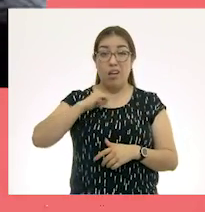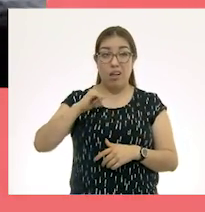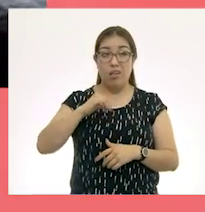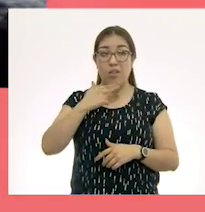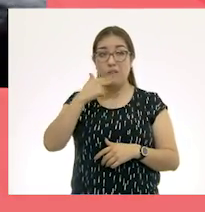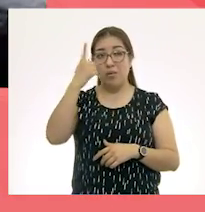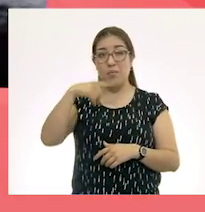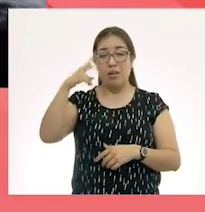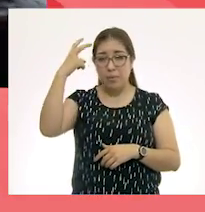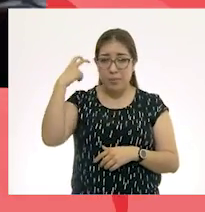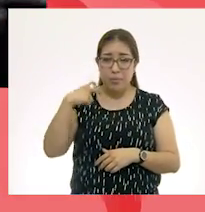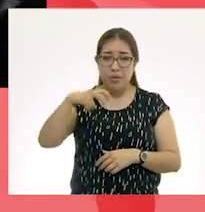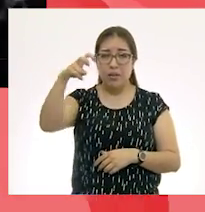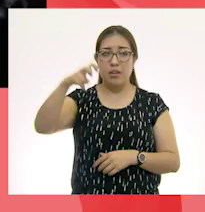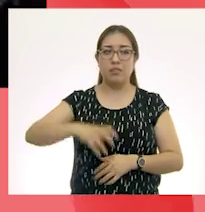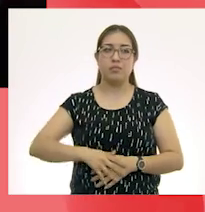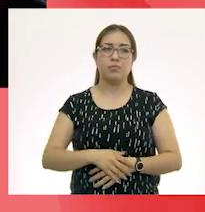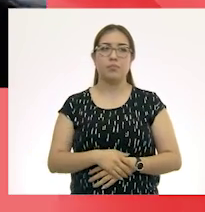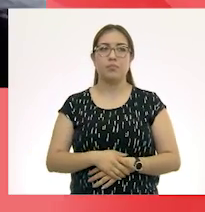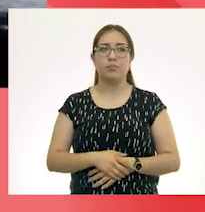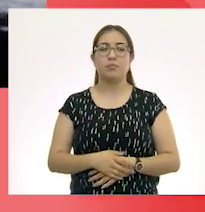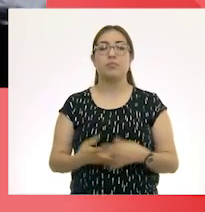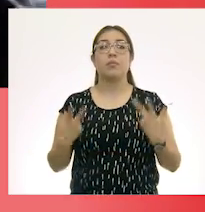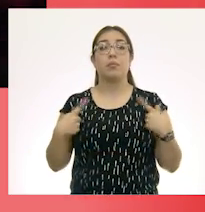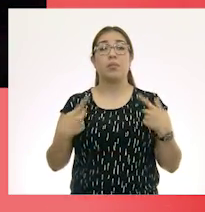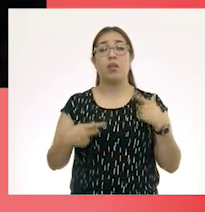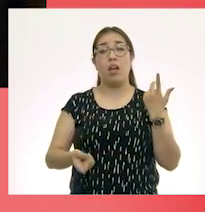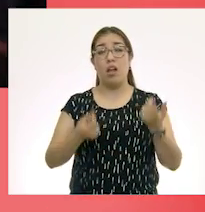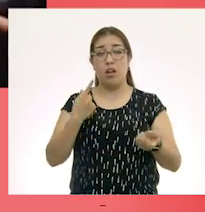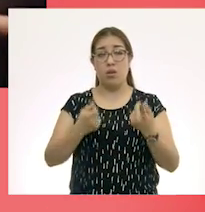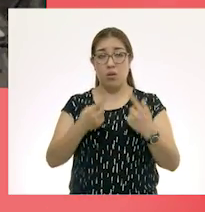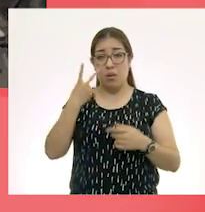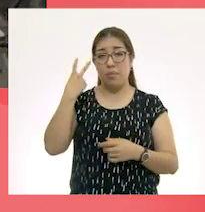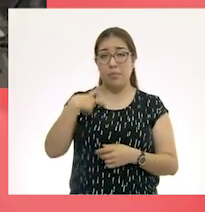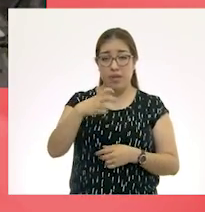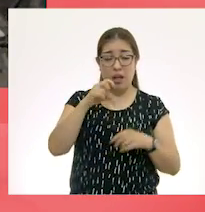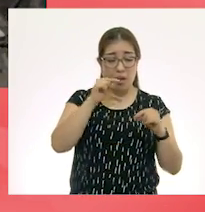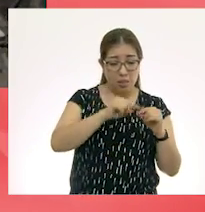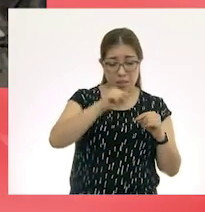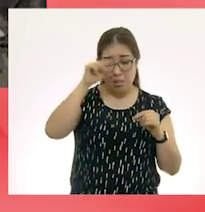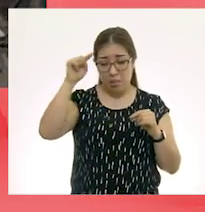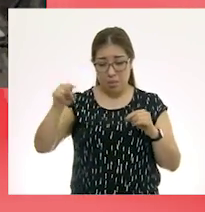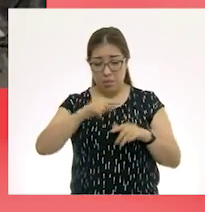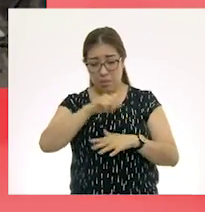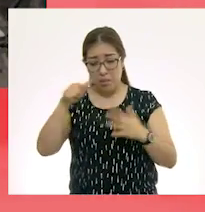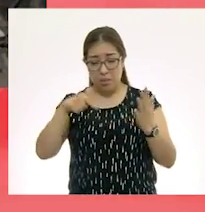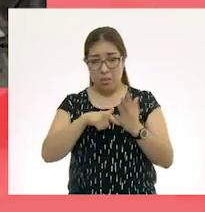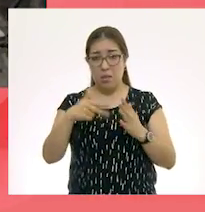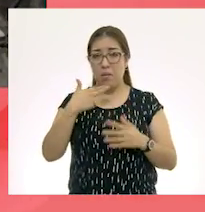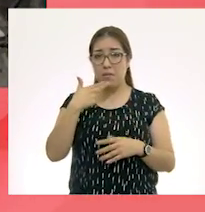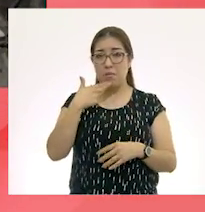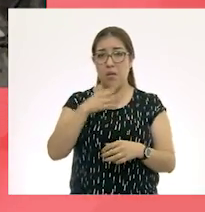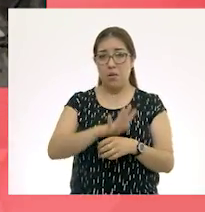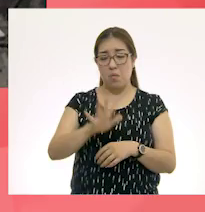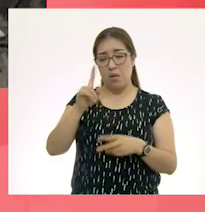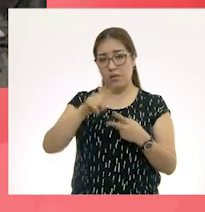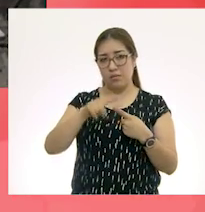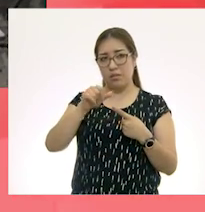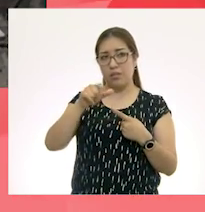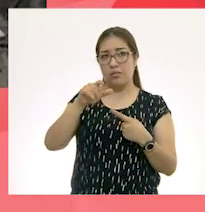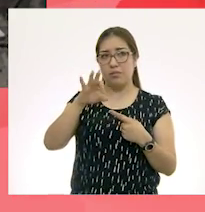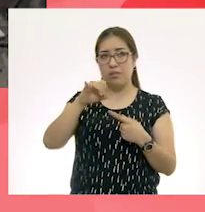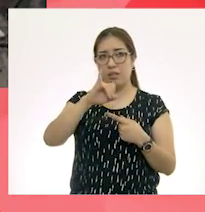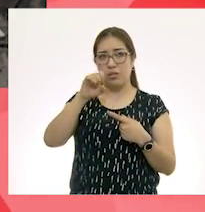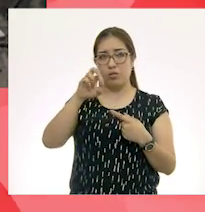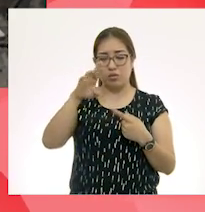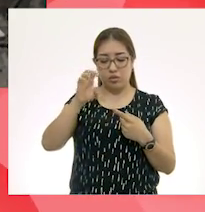sí. Cuando la gente se trasladaba de un lugar a otro, tanto el pinole como los alfajores,